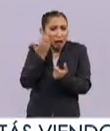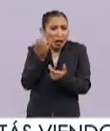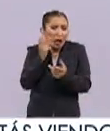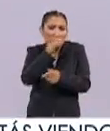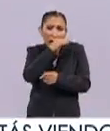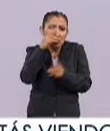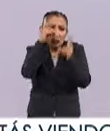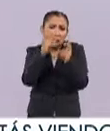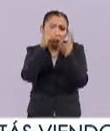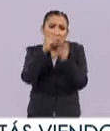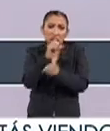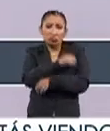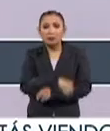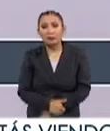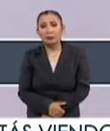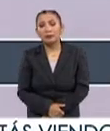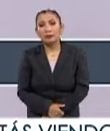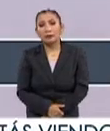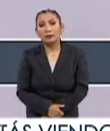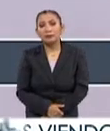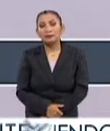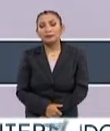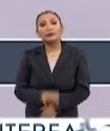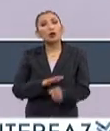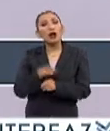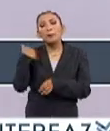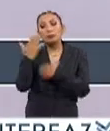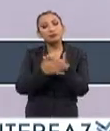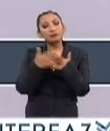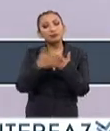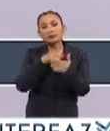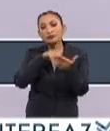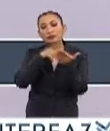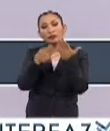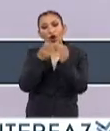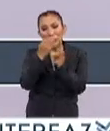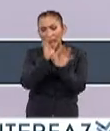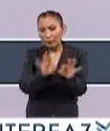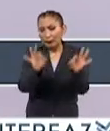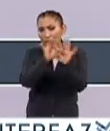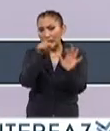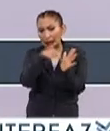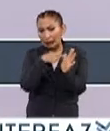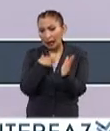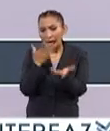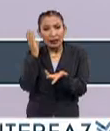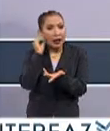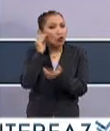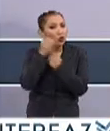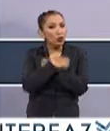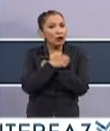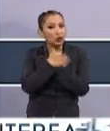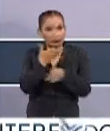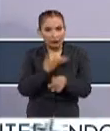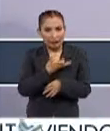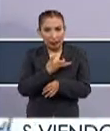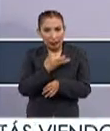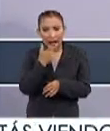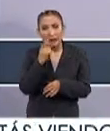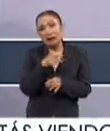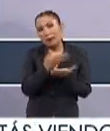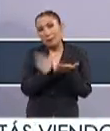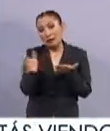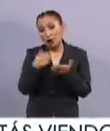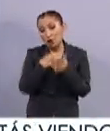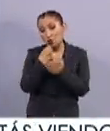gratuita de toda la población. Pues qué importante. ¿Cuáles son los proyectos insignia que ahorita hace Radio Educación y obviamente pues